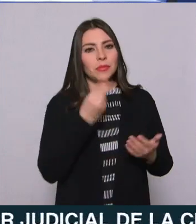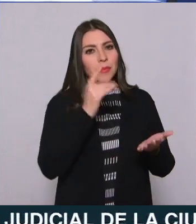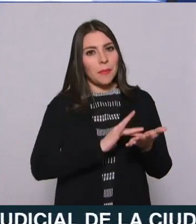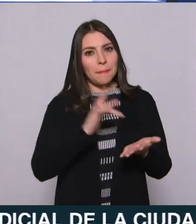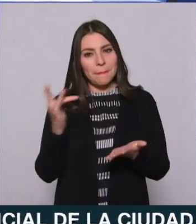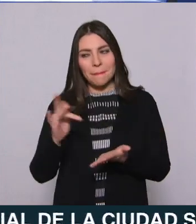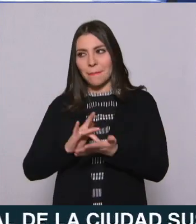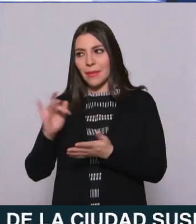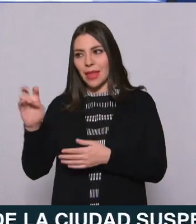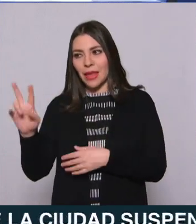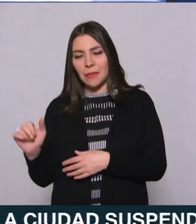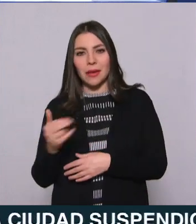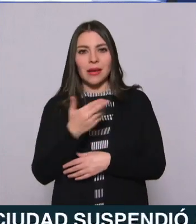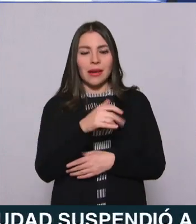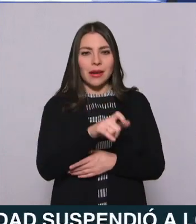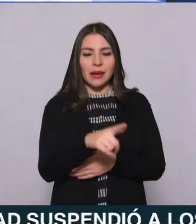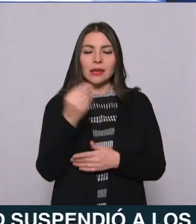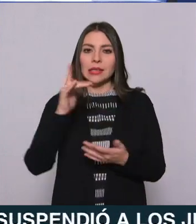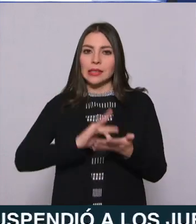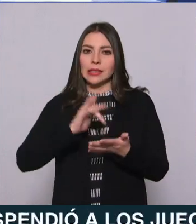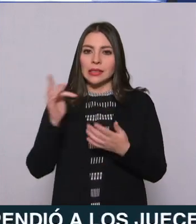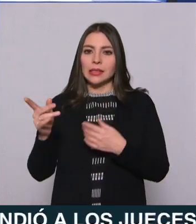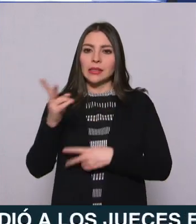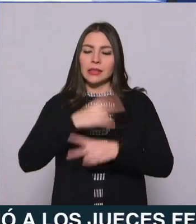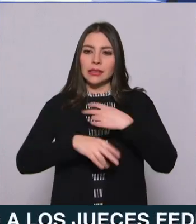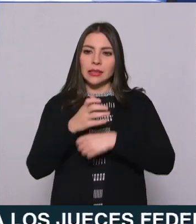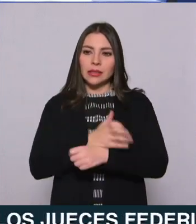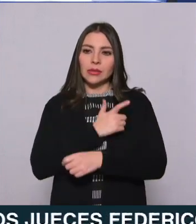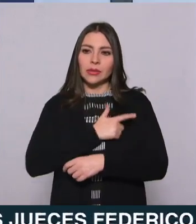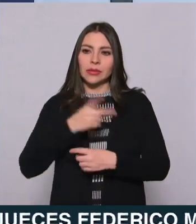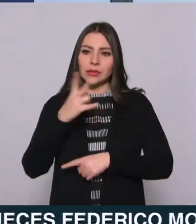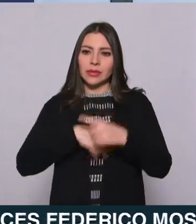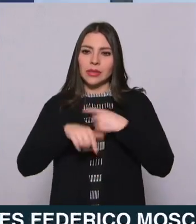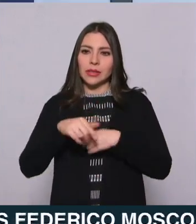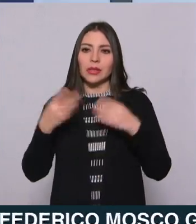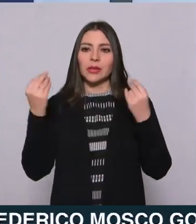acompañarnos. Mucha suerte en este proceso. Qué gusto que estén aquí. Muchísimas gracias. Gracias a ambas.